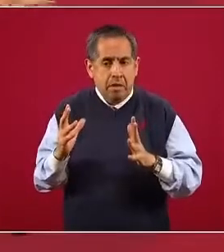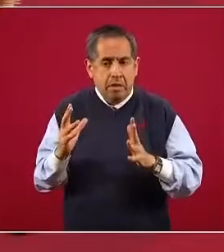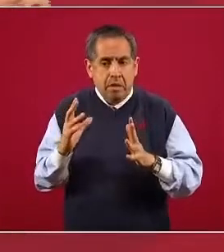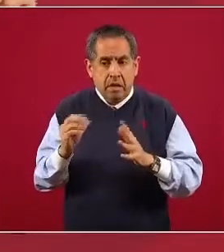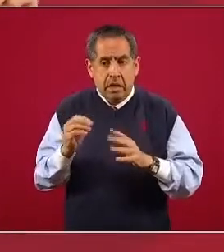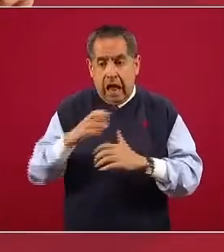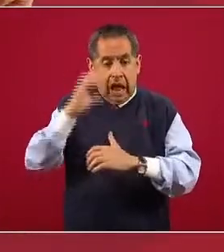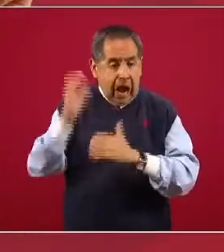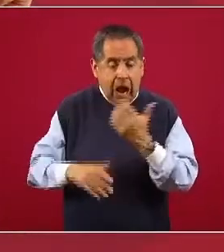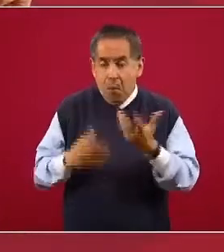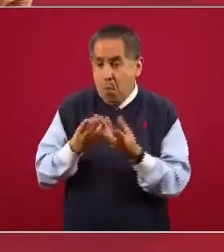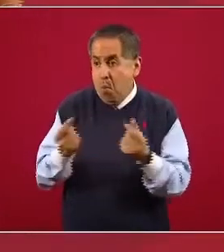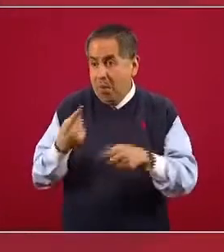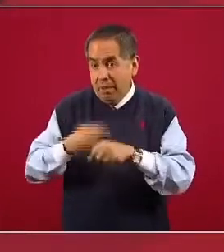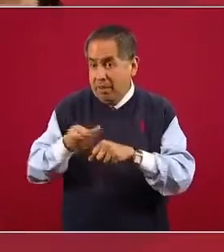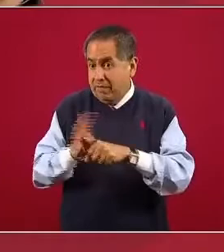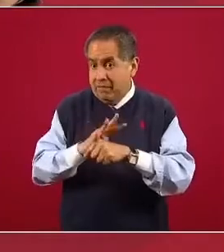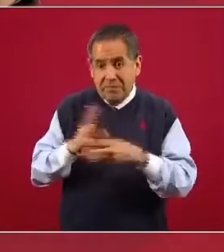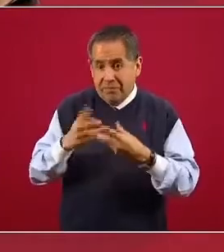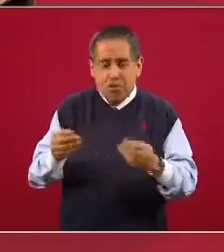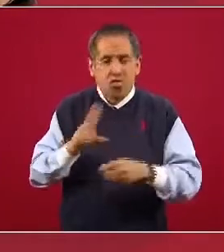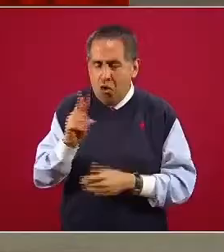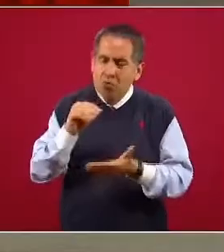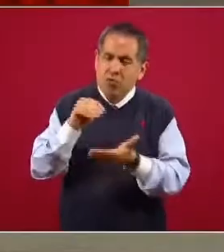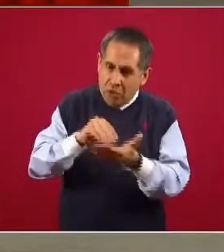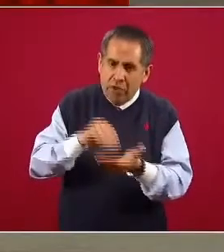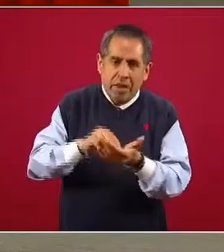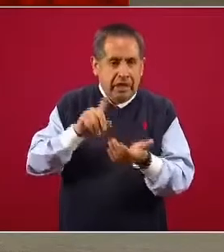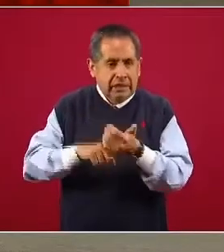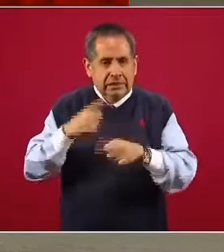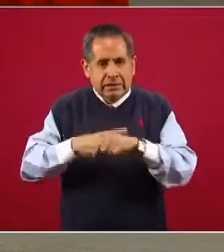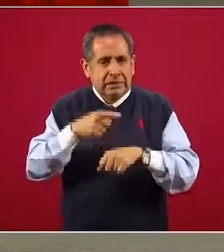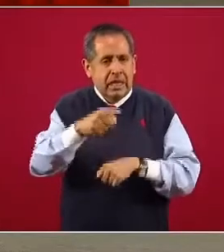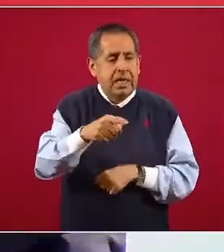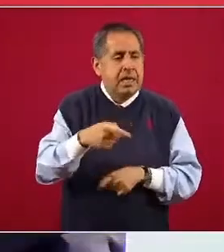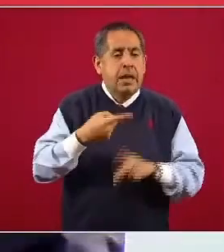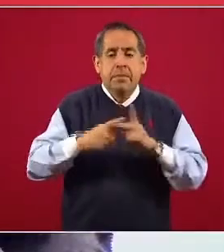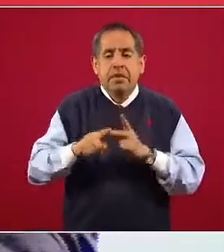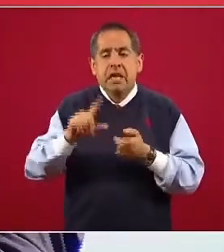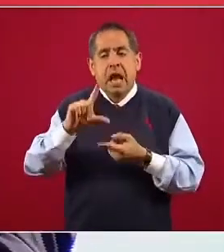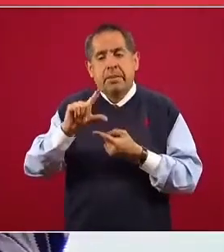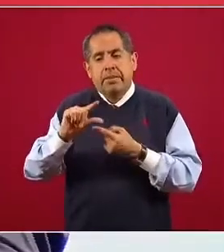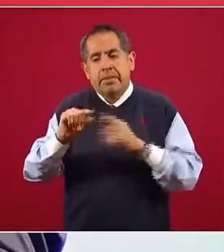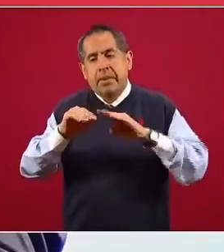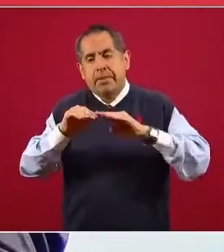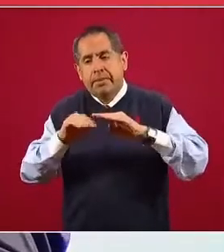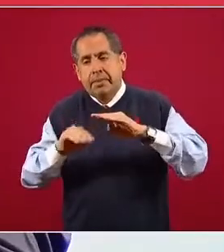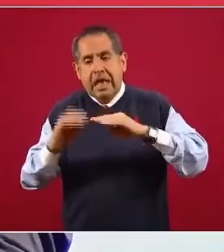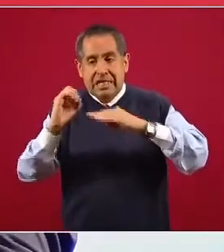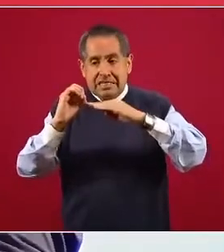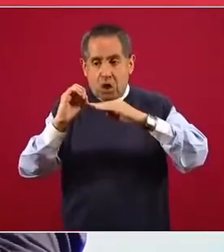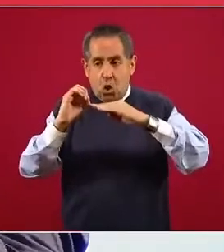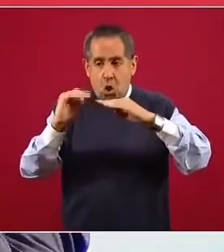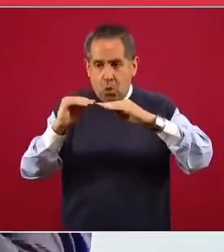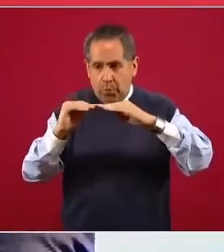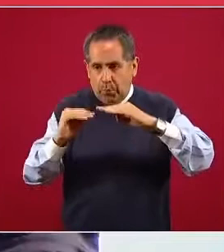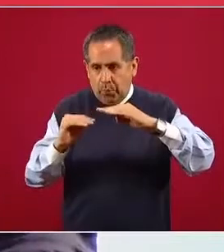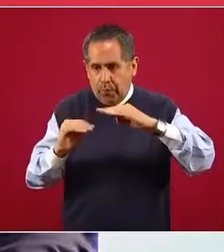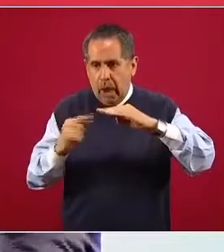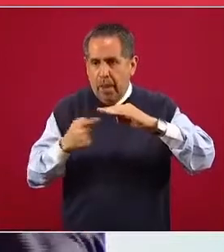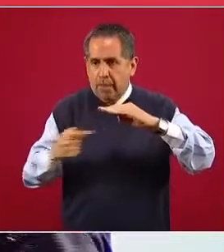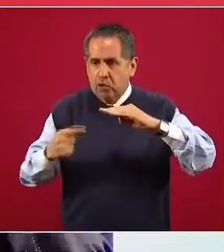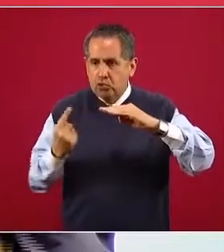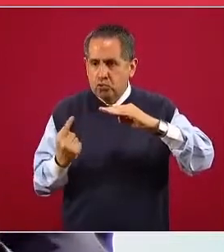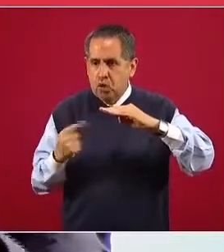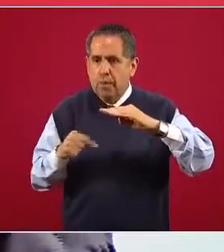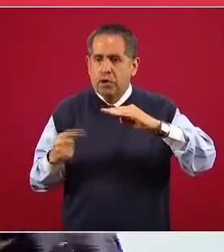ahí no se acaba la epidemia, ahí simplemente empieza la bajada. Y ahora de 0 pasa a